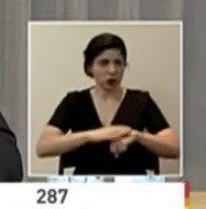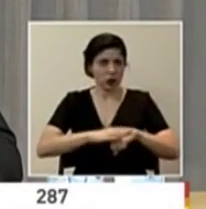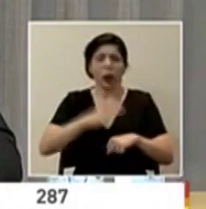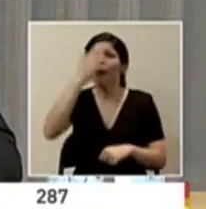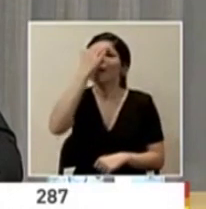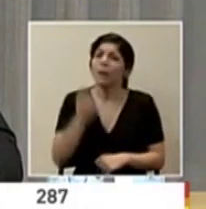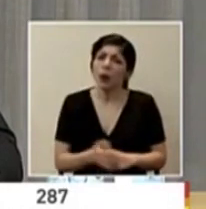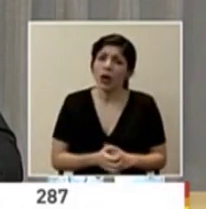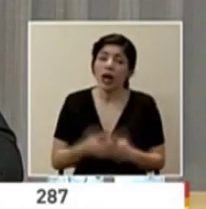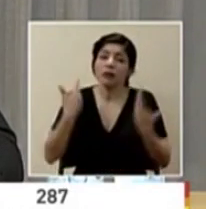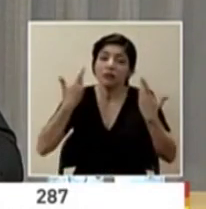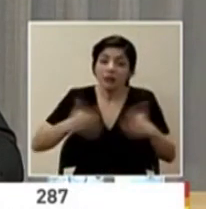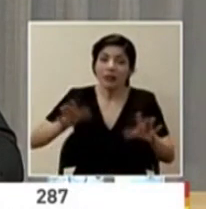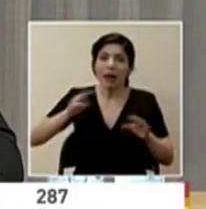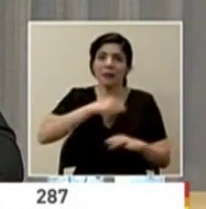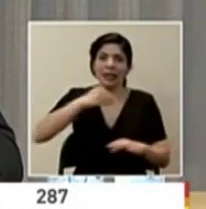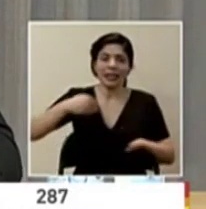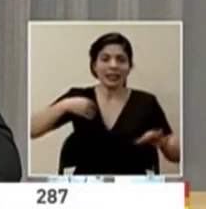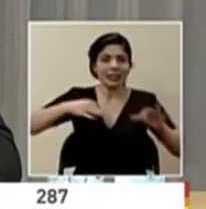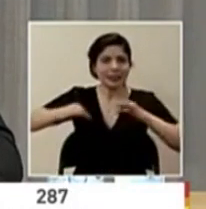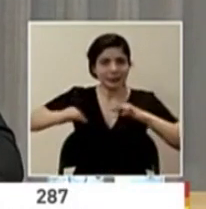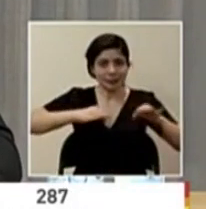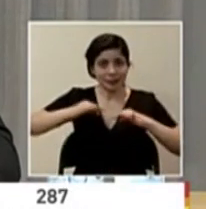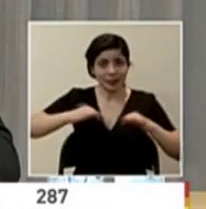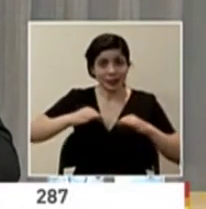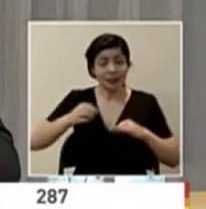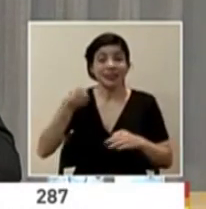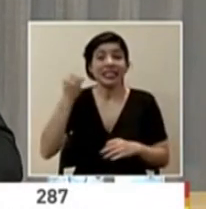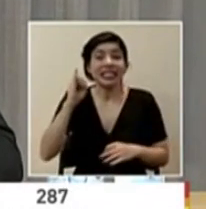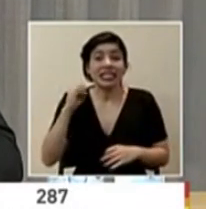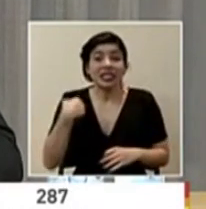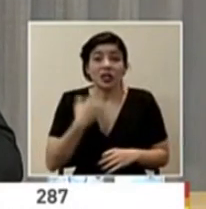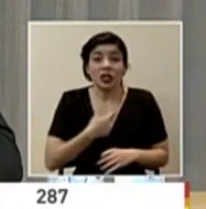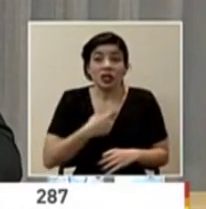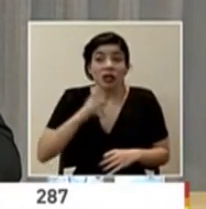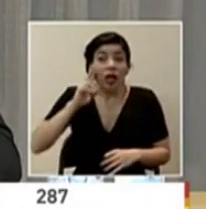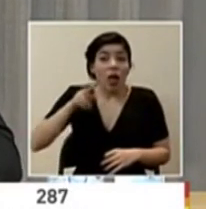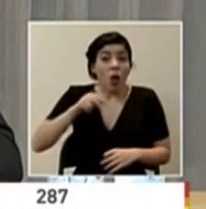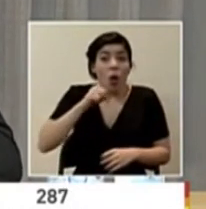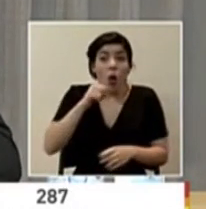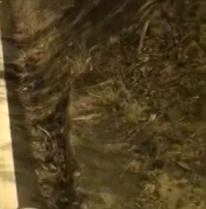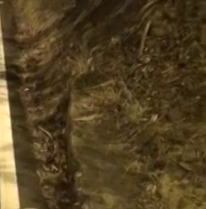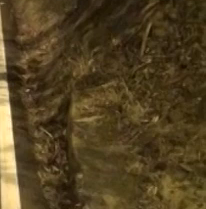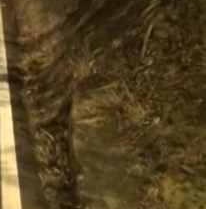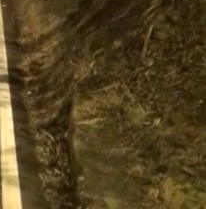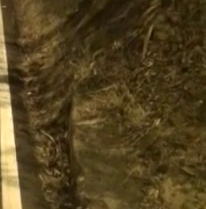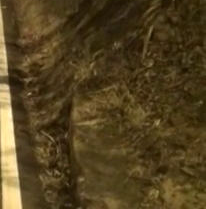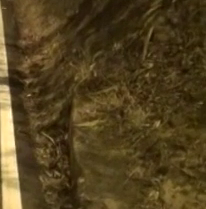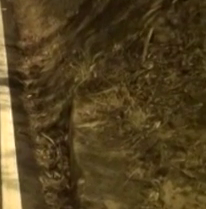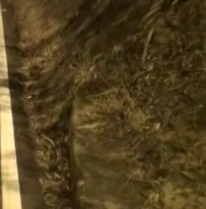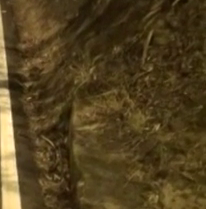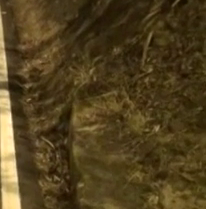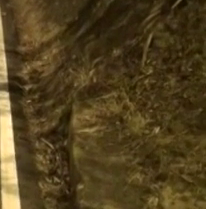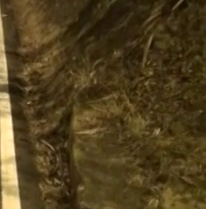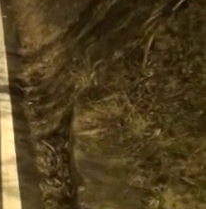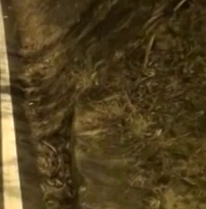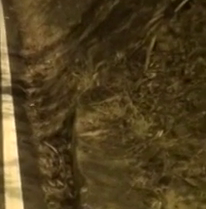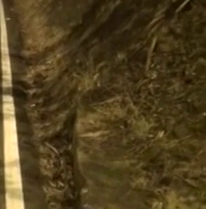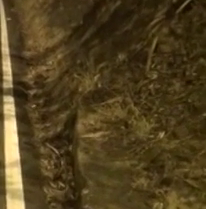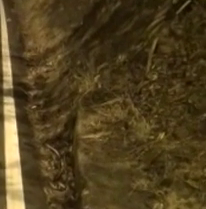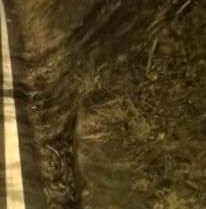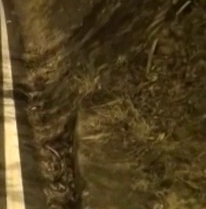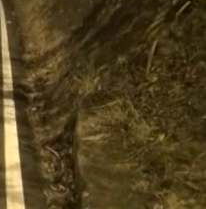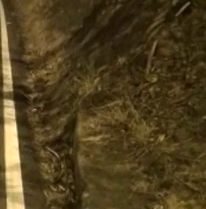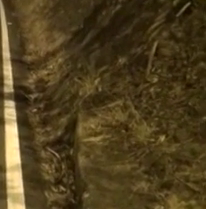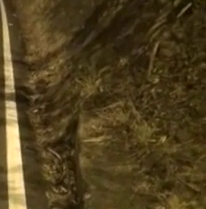porque, como bien explicó el ministro, si nos descuidamos, la proyección científica es